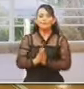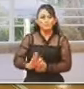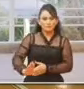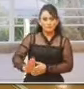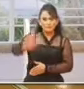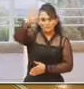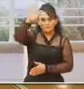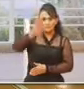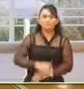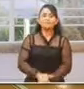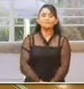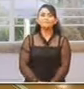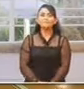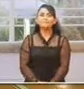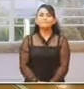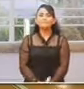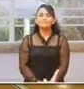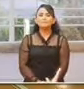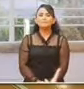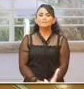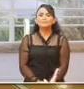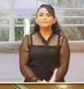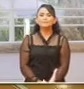manera económica levantando su mano.